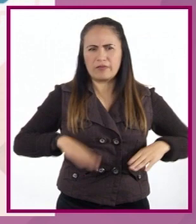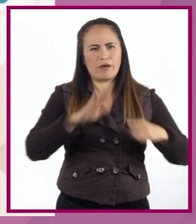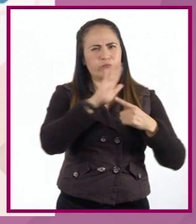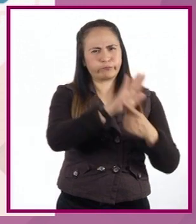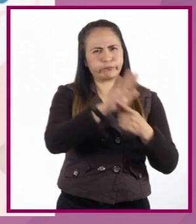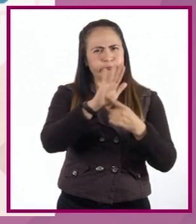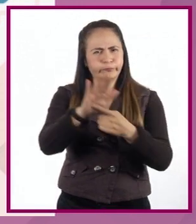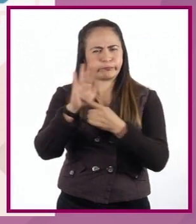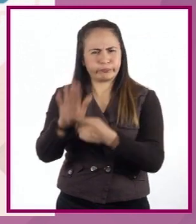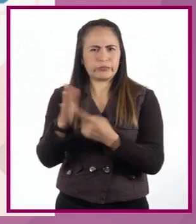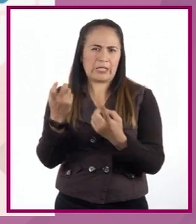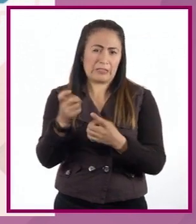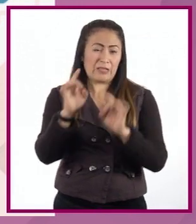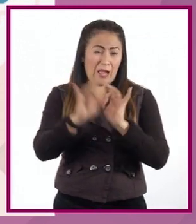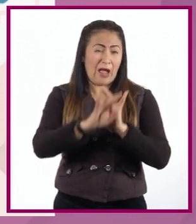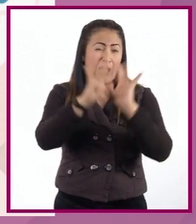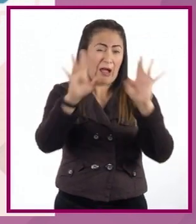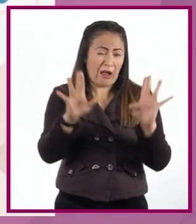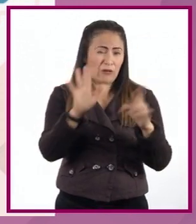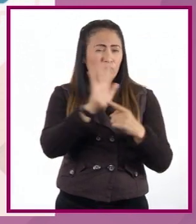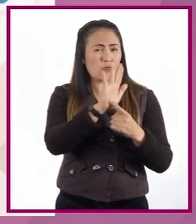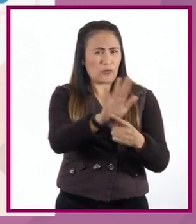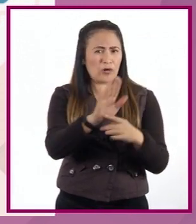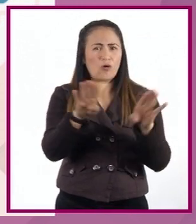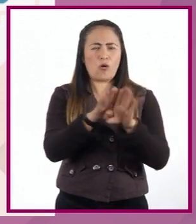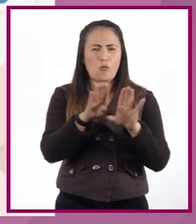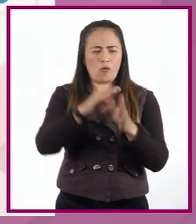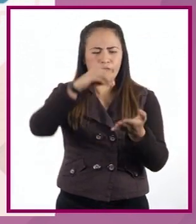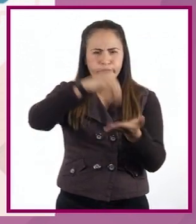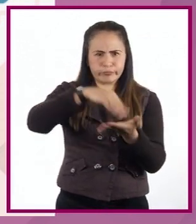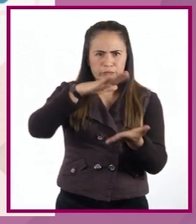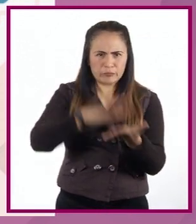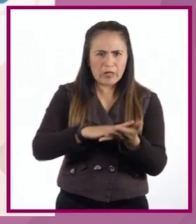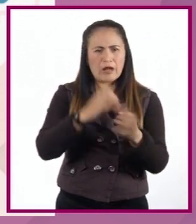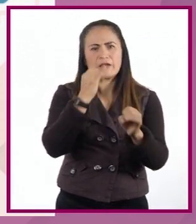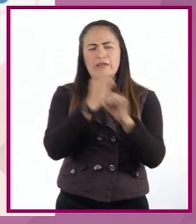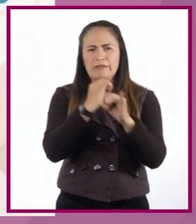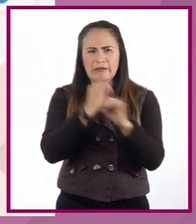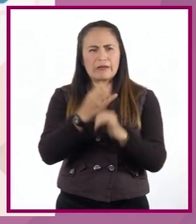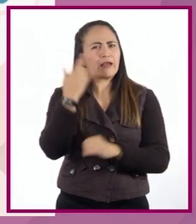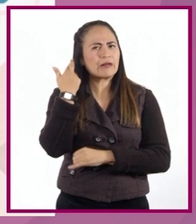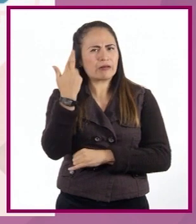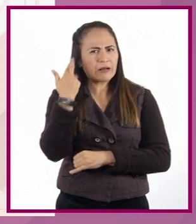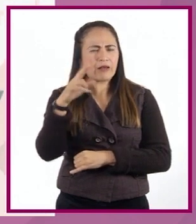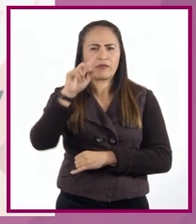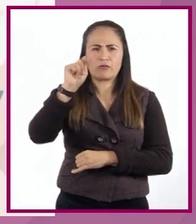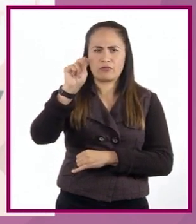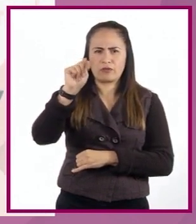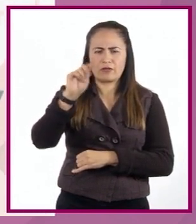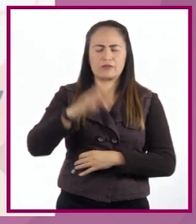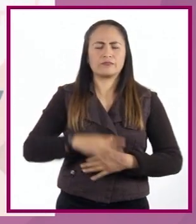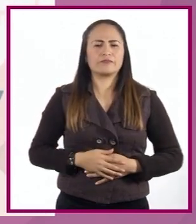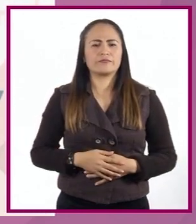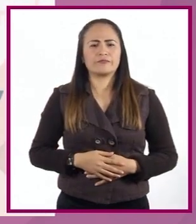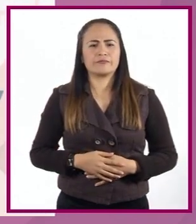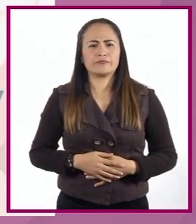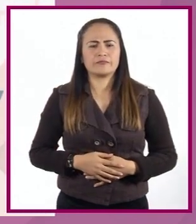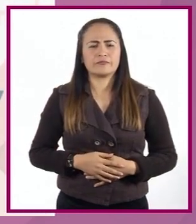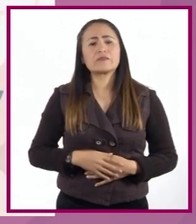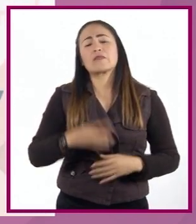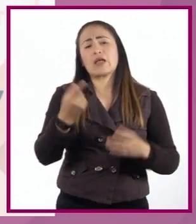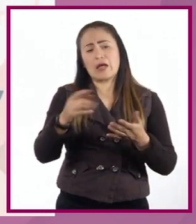se da a conocer el hecho, mediante la prensa escrita, el internet, radio o televisión. Todas las